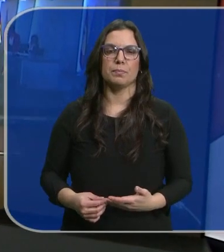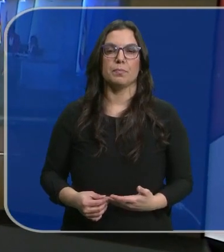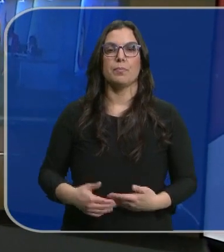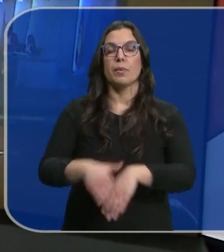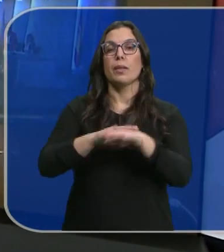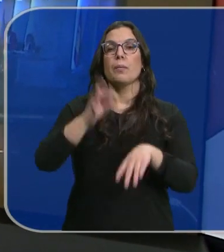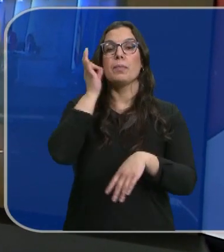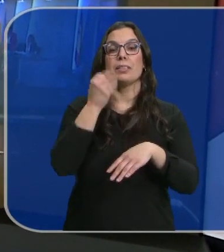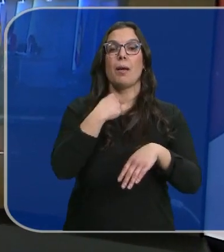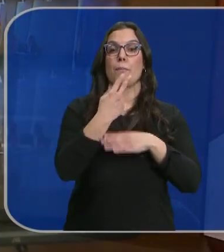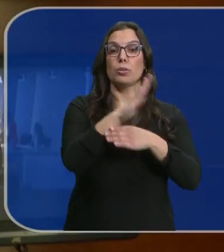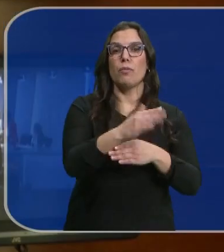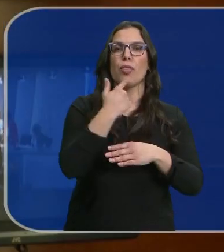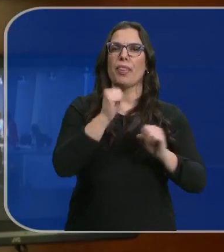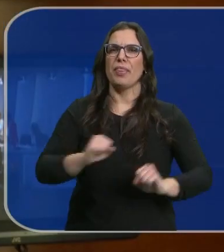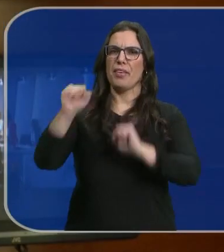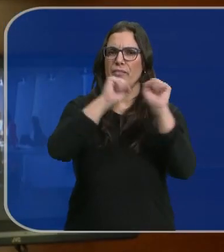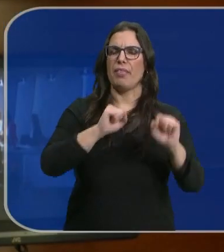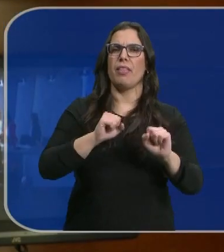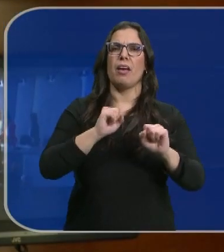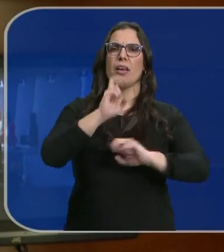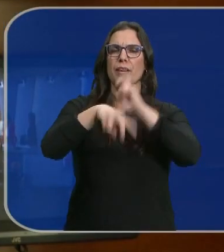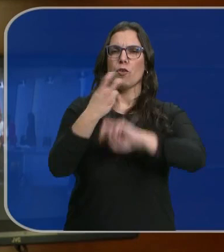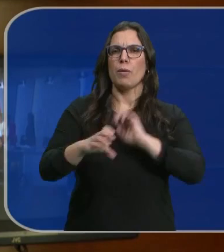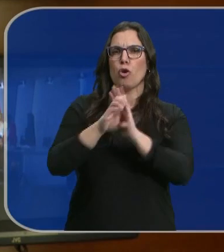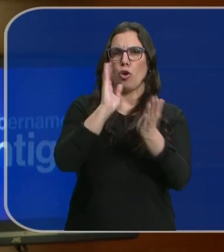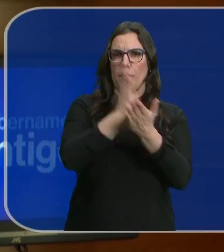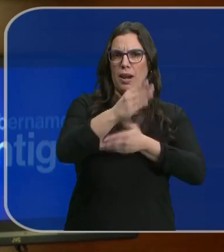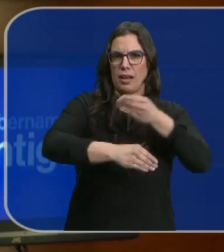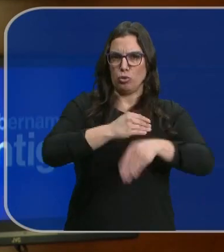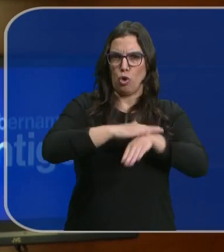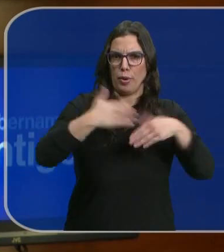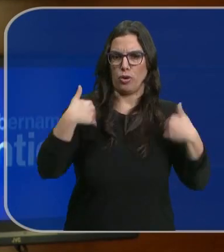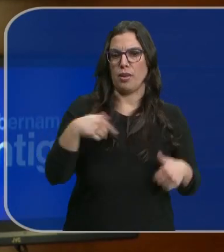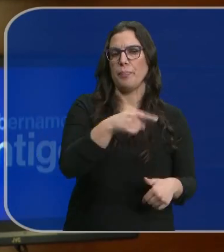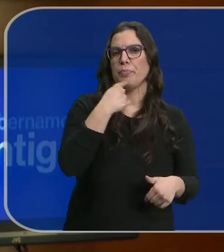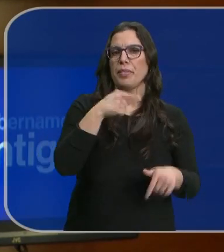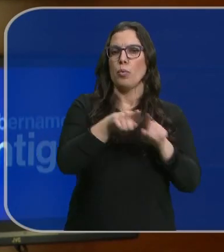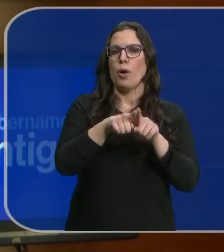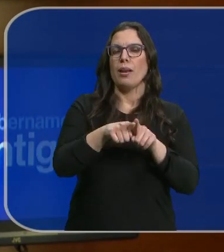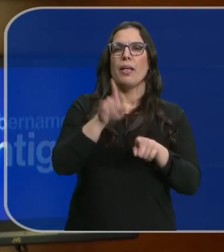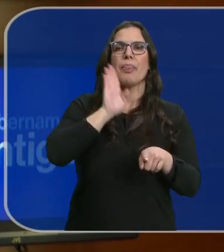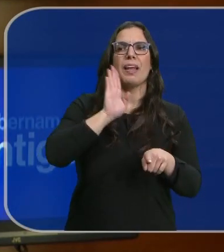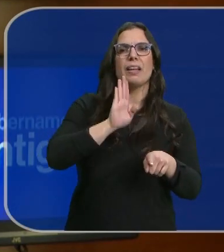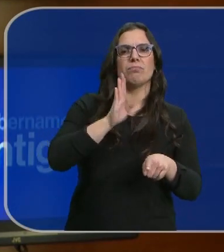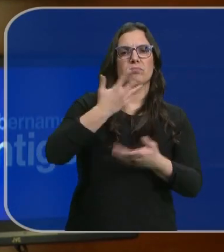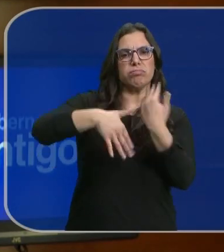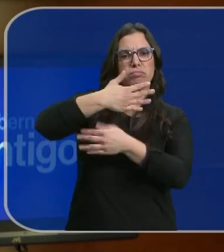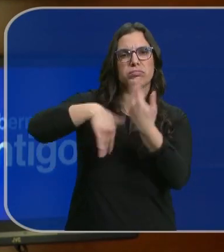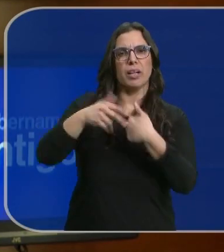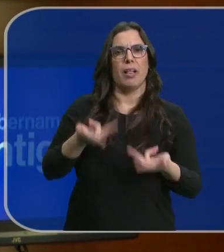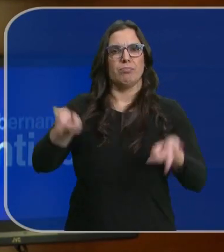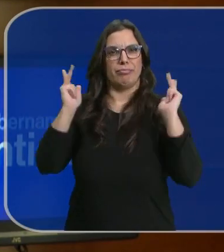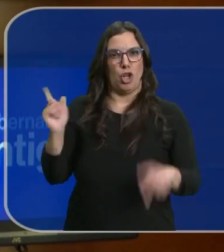La ministra portavoz ha defendido la reforma del Código Penal del Gobierno, ha recordado que no se despenaliza ningún tipo de malversación y que, por el